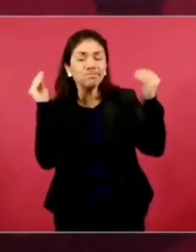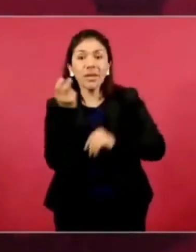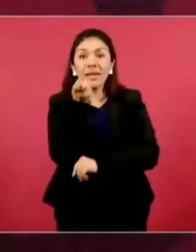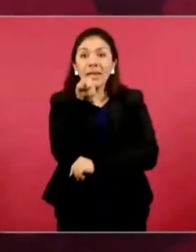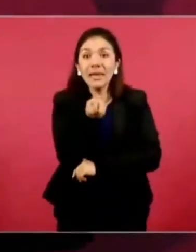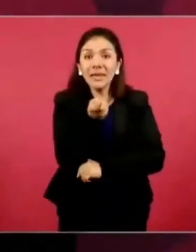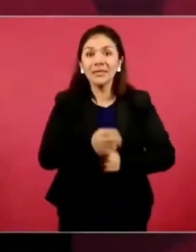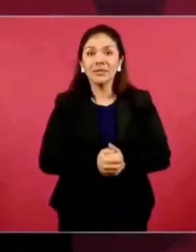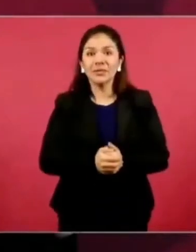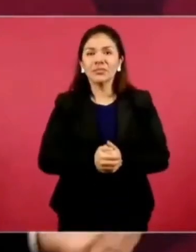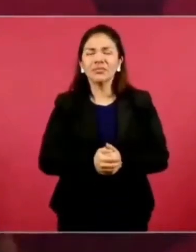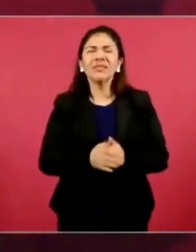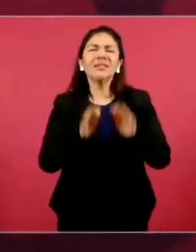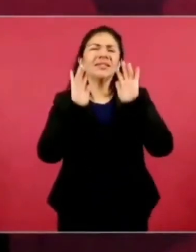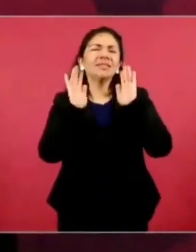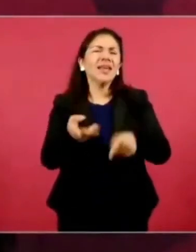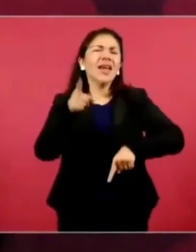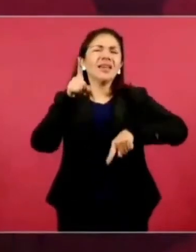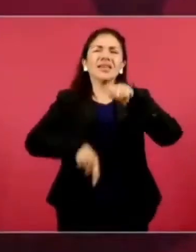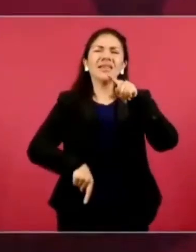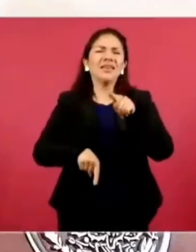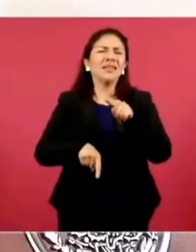es hacer a un lado